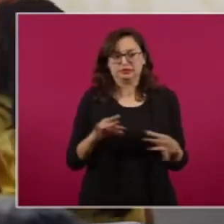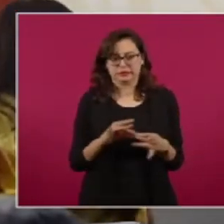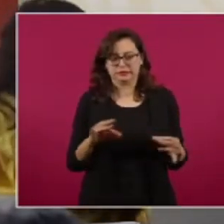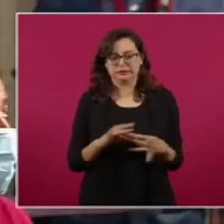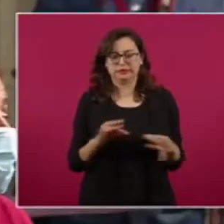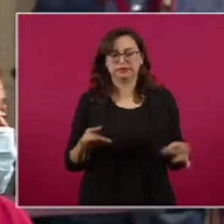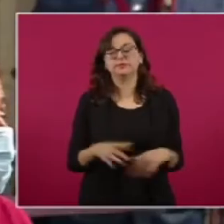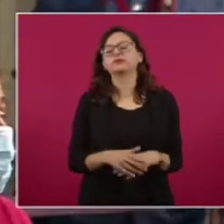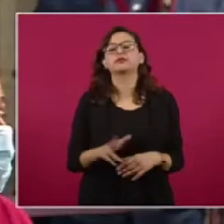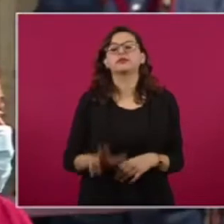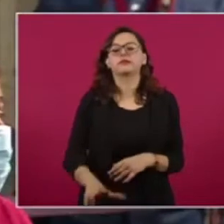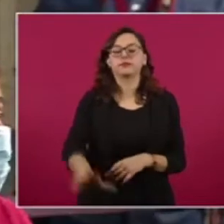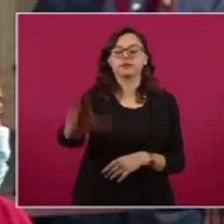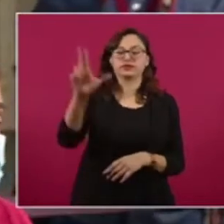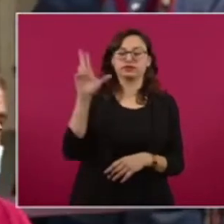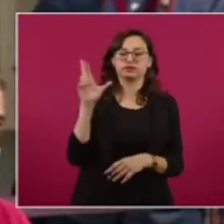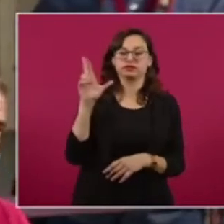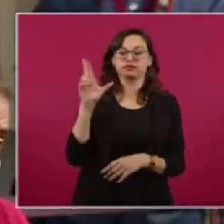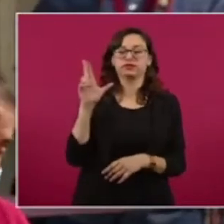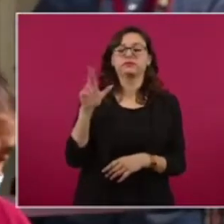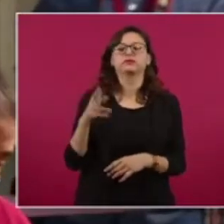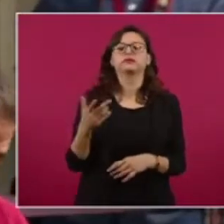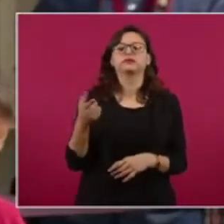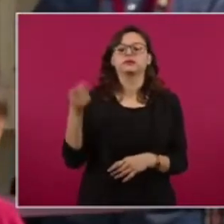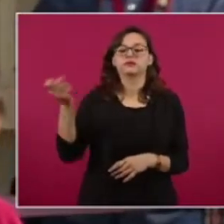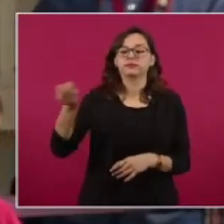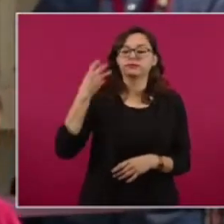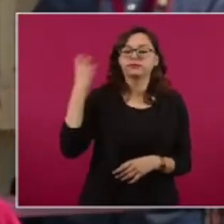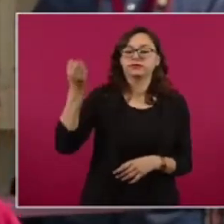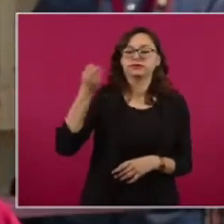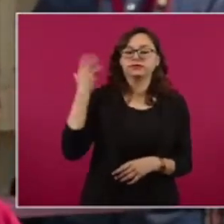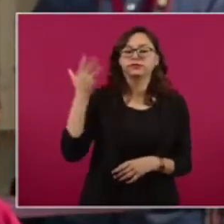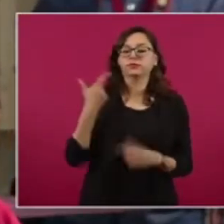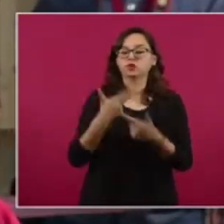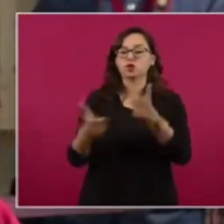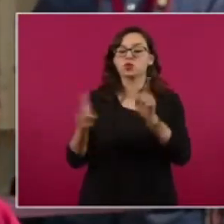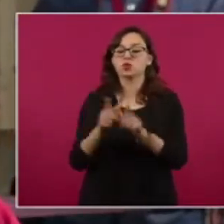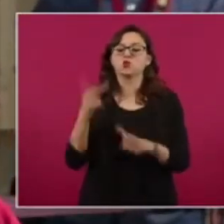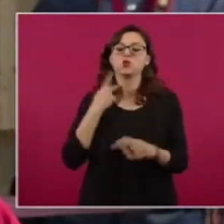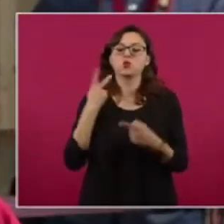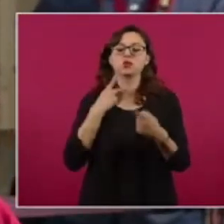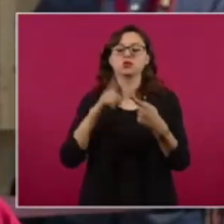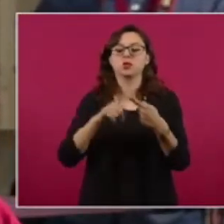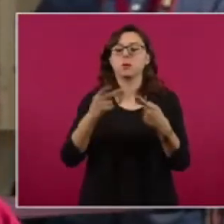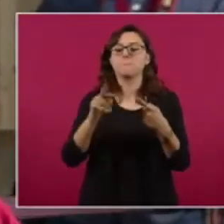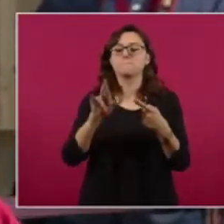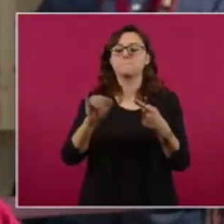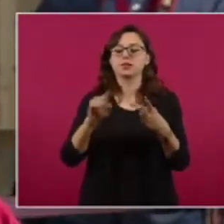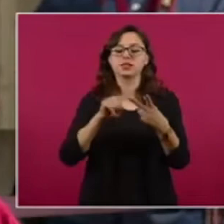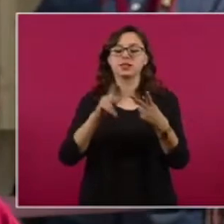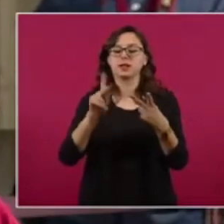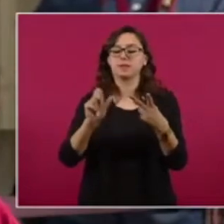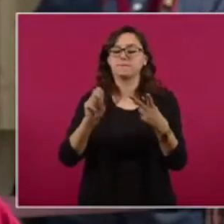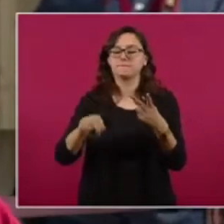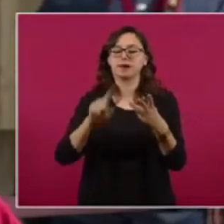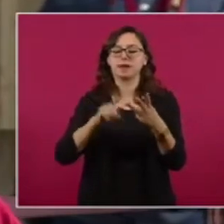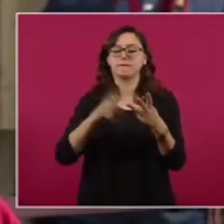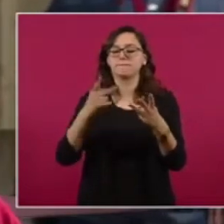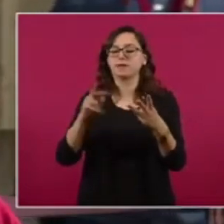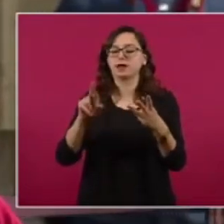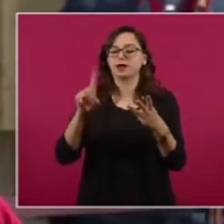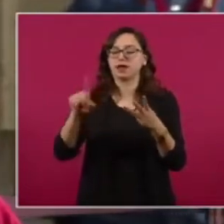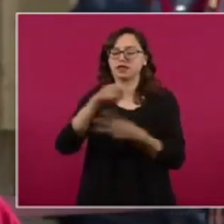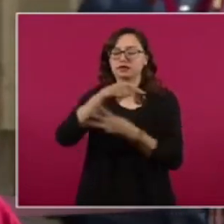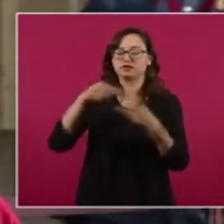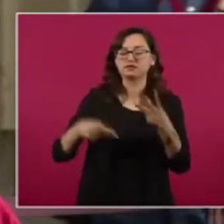que el martes, en una conferencia de prensa, los dirigentes de los partidos PRI, PAN y PRD dieron a conocer que presentaron una serie